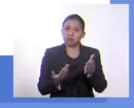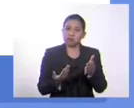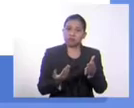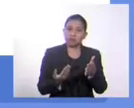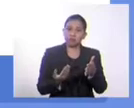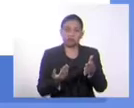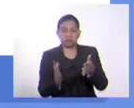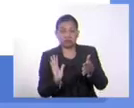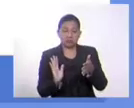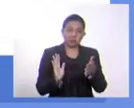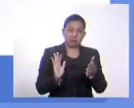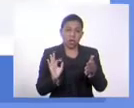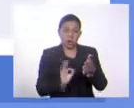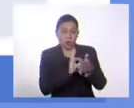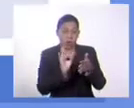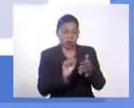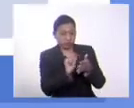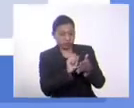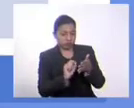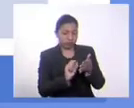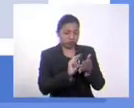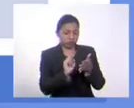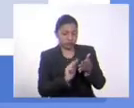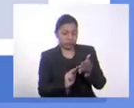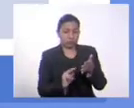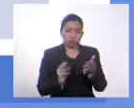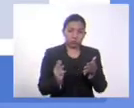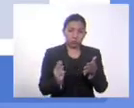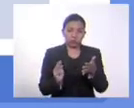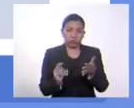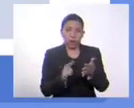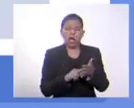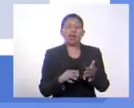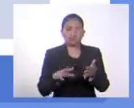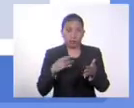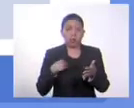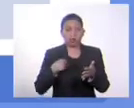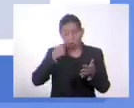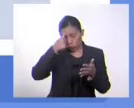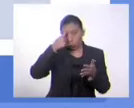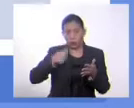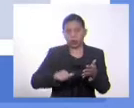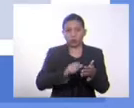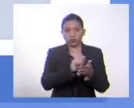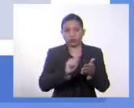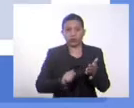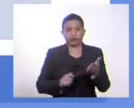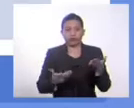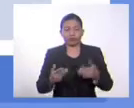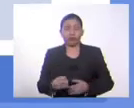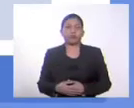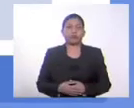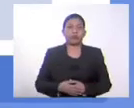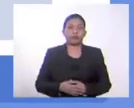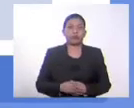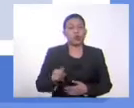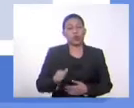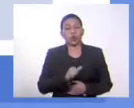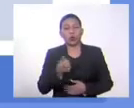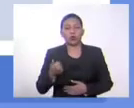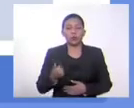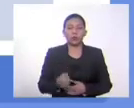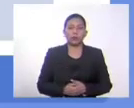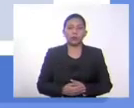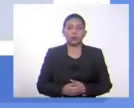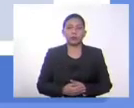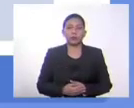este proceso. Otra de las cosas importantes es decretar el presupuesto, es decir, cuánto va a ser el gasto que vamos